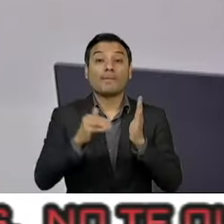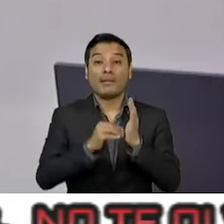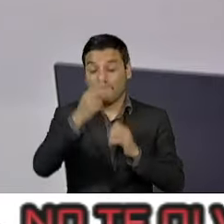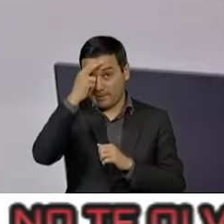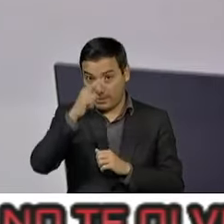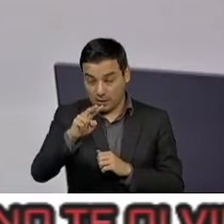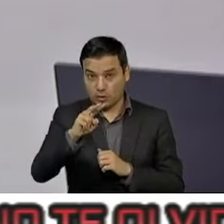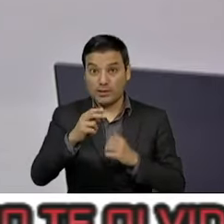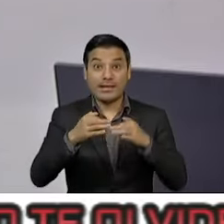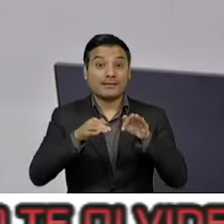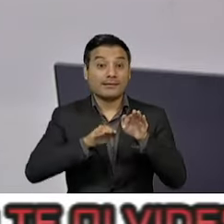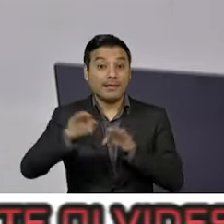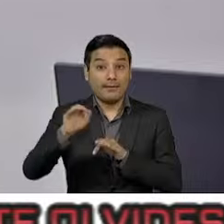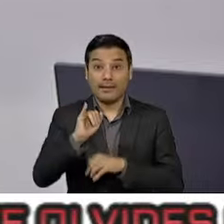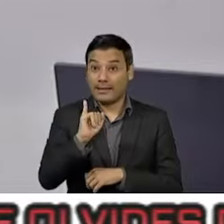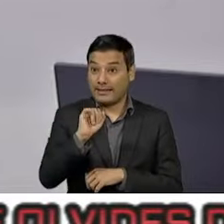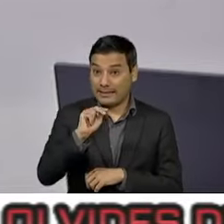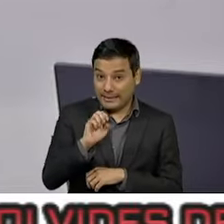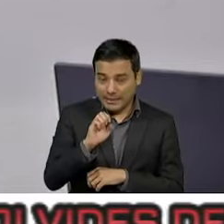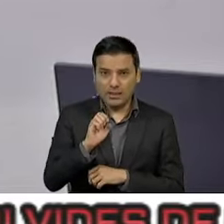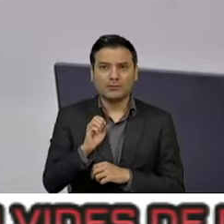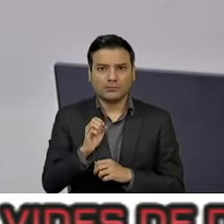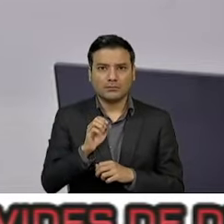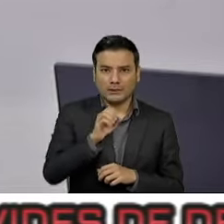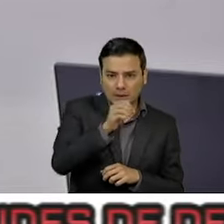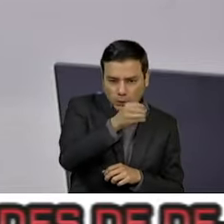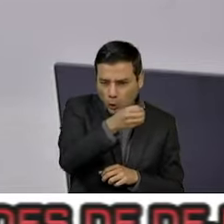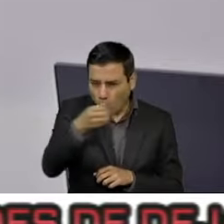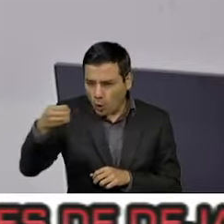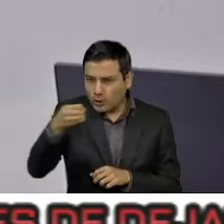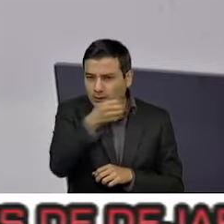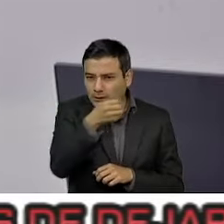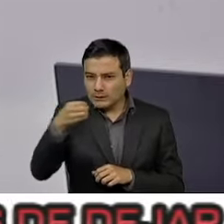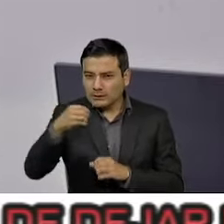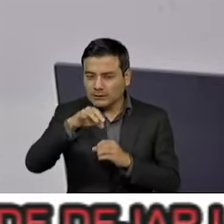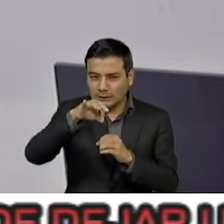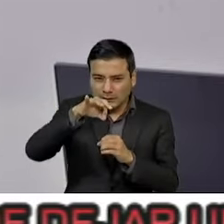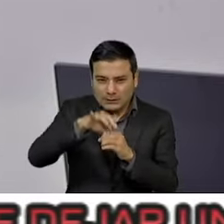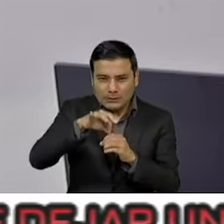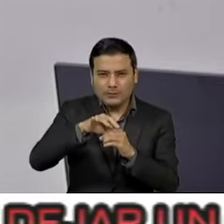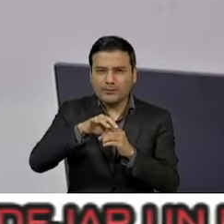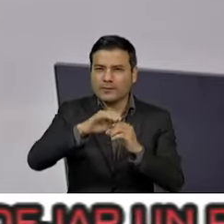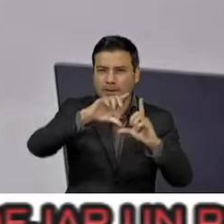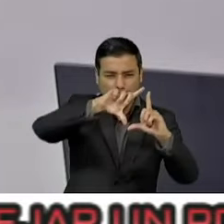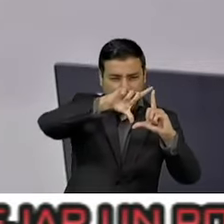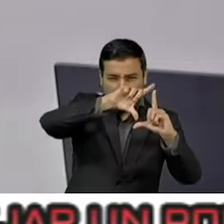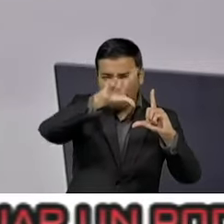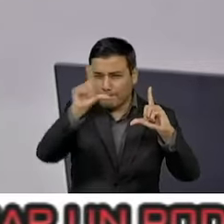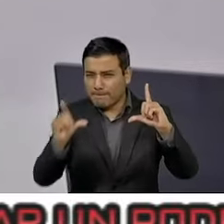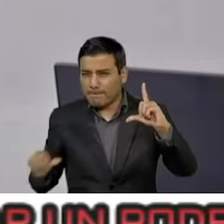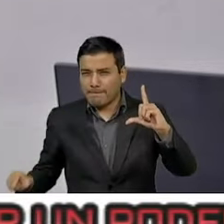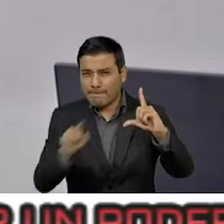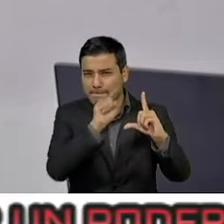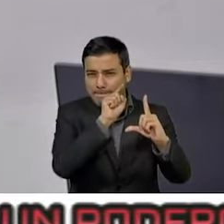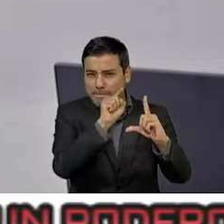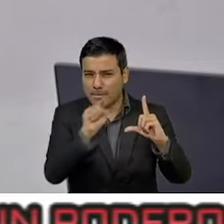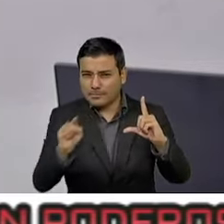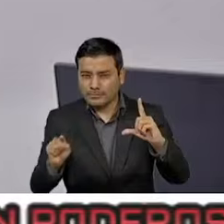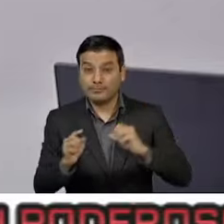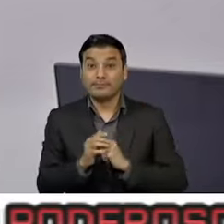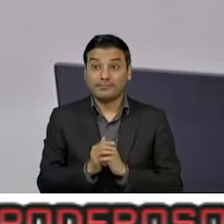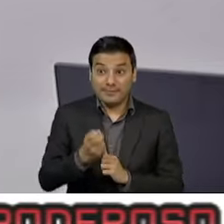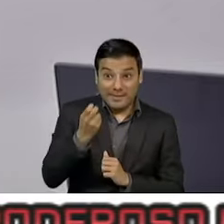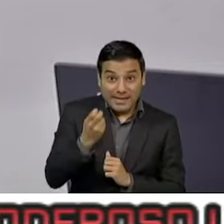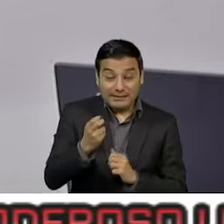trabajadores de este instituto estamos organizando las elecciones concurrentes en todo el territorio nacional. De dichas